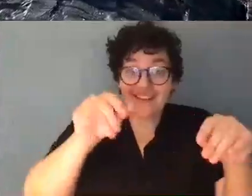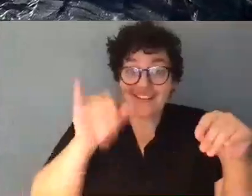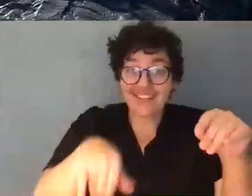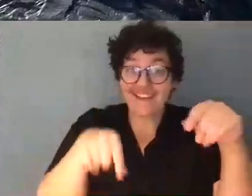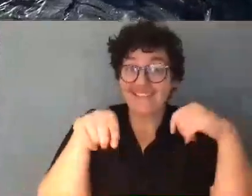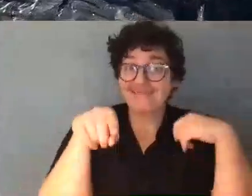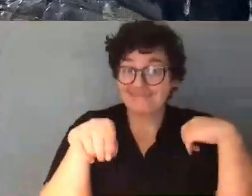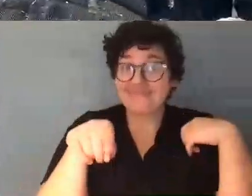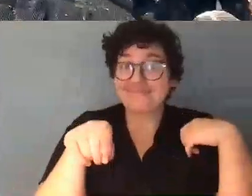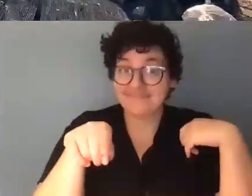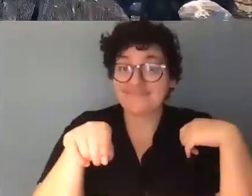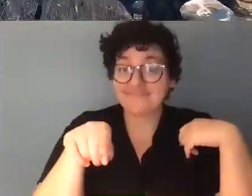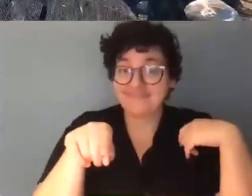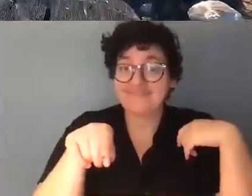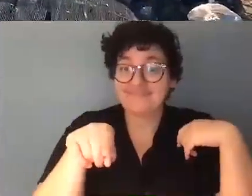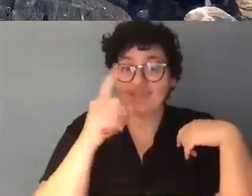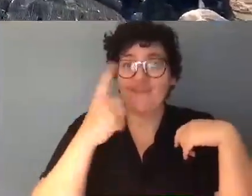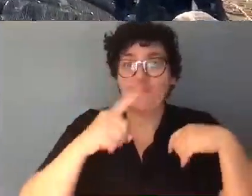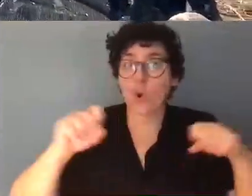ayer.